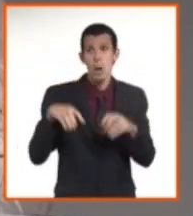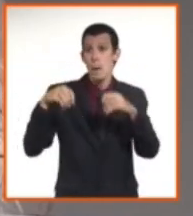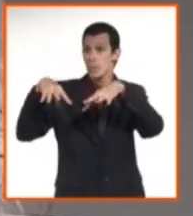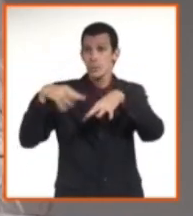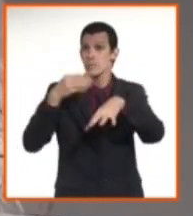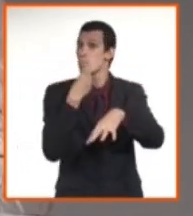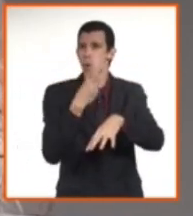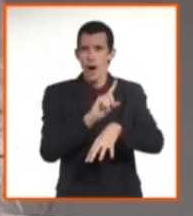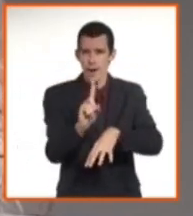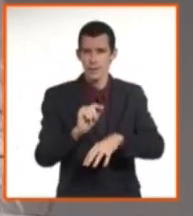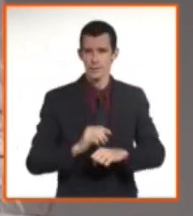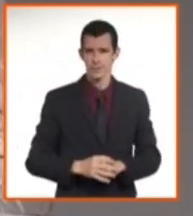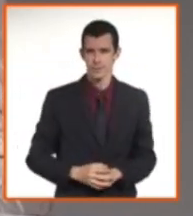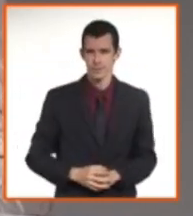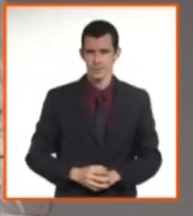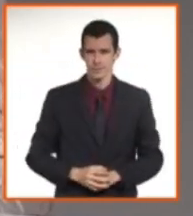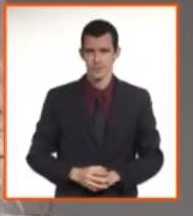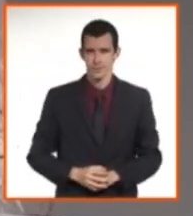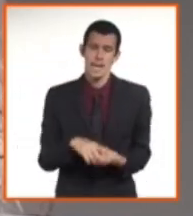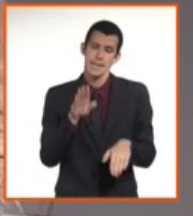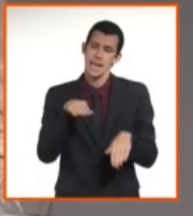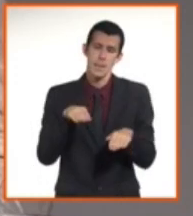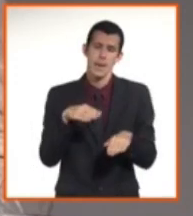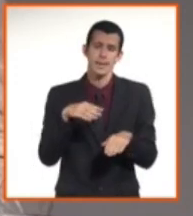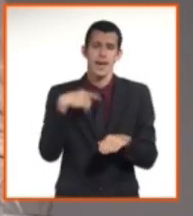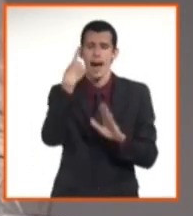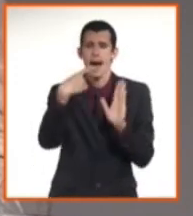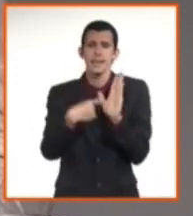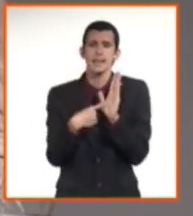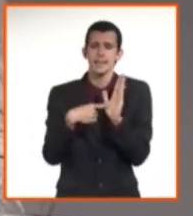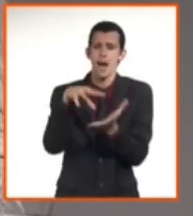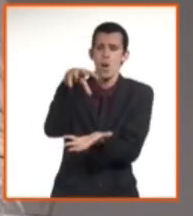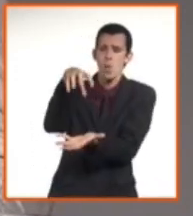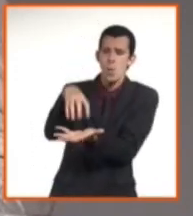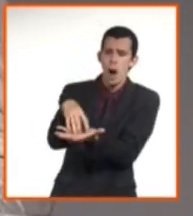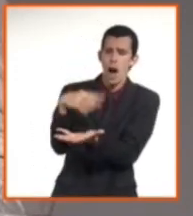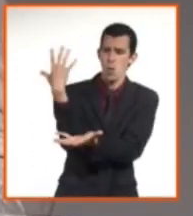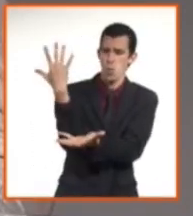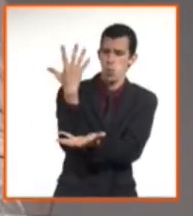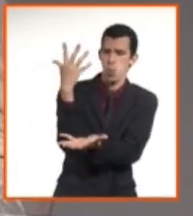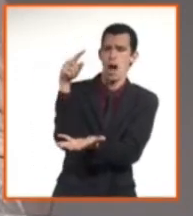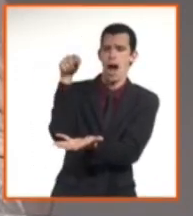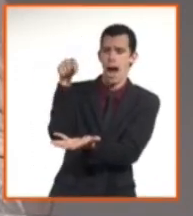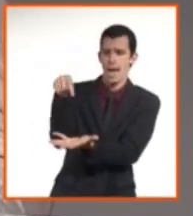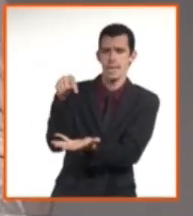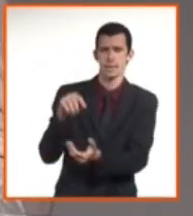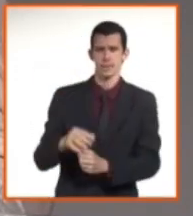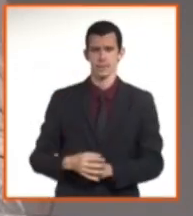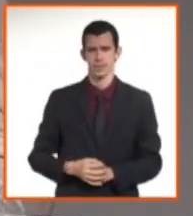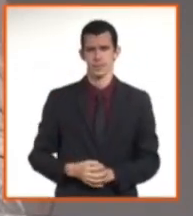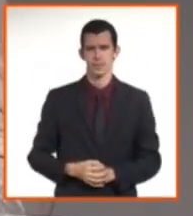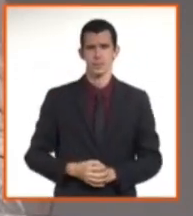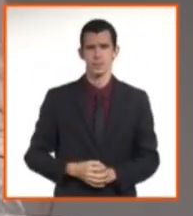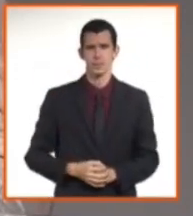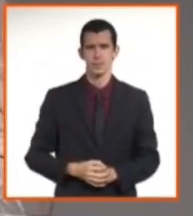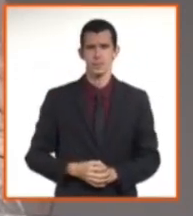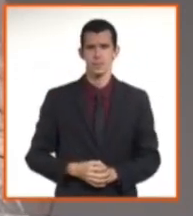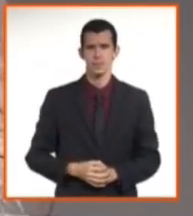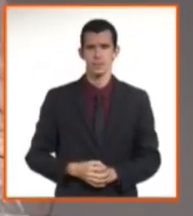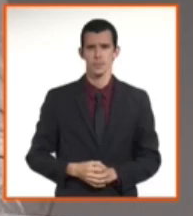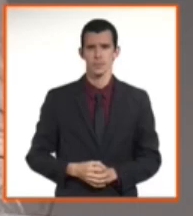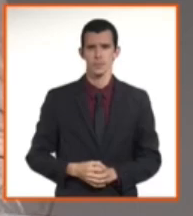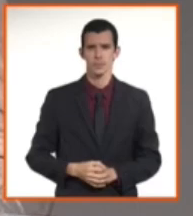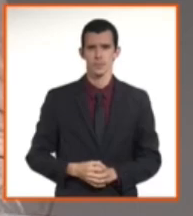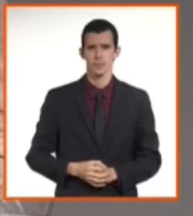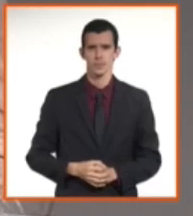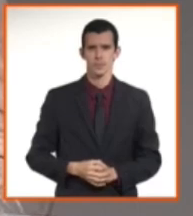comparecencia, la situación, al igual que el resto del sistema, al igual que las plantas, los motores, las redes eléctricas tienen